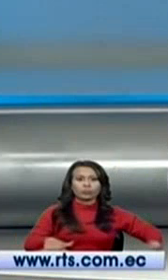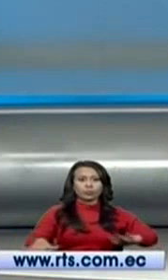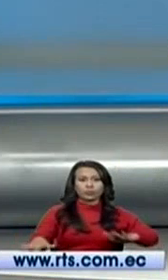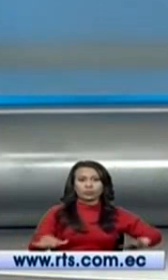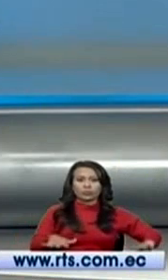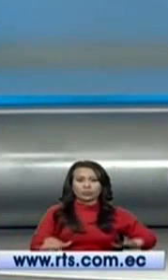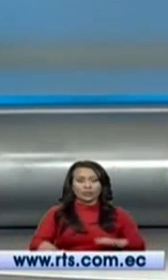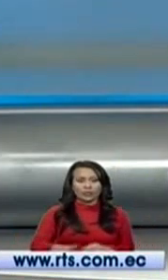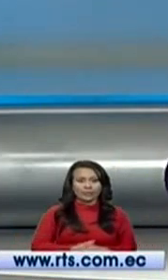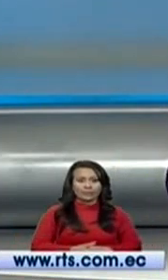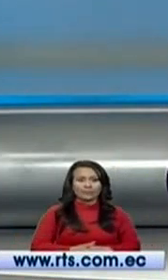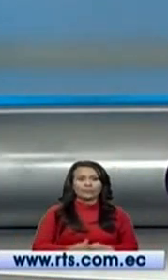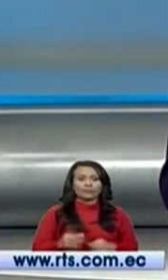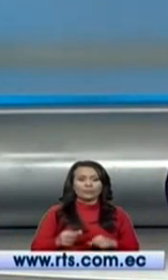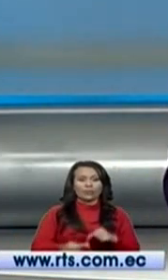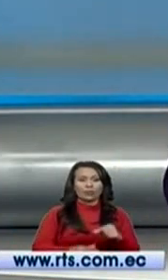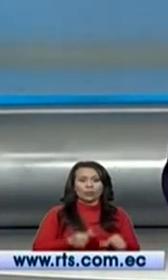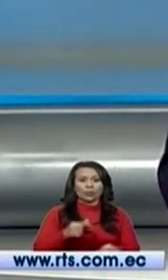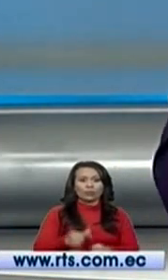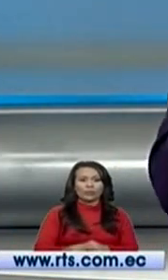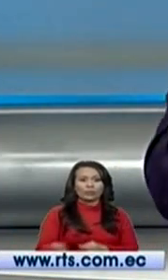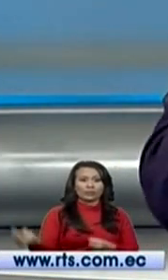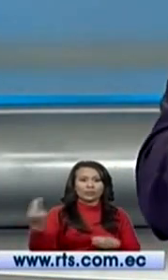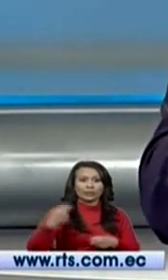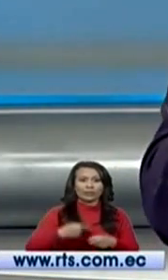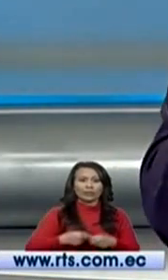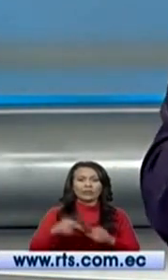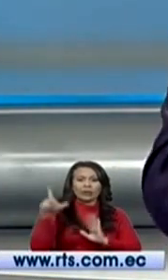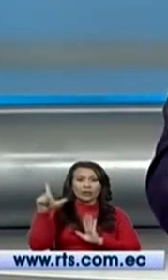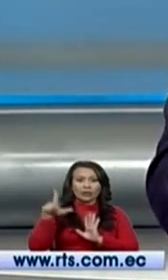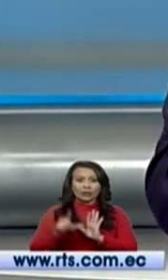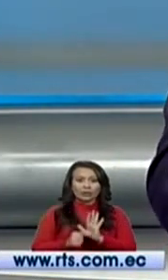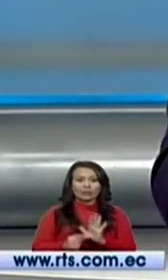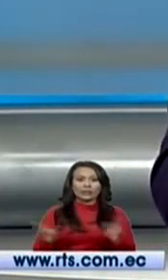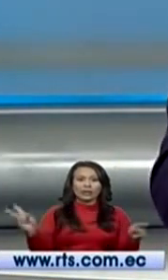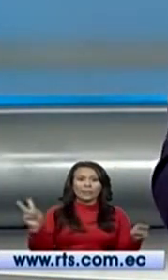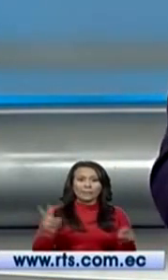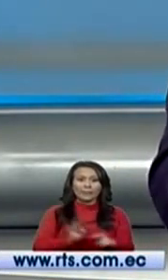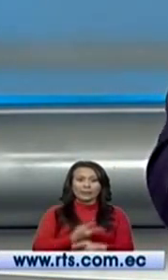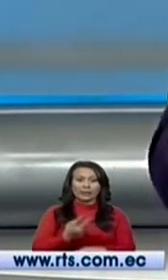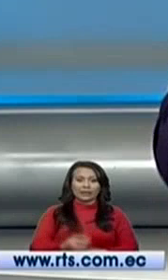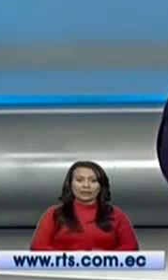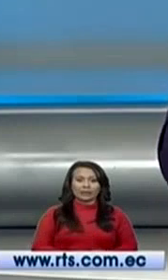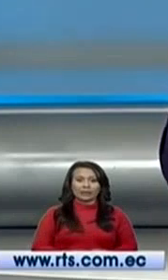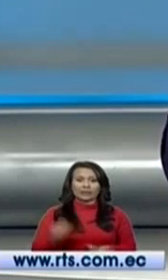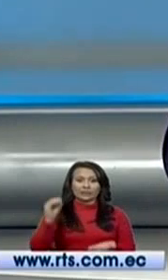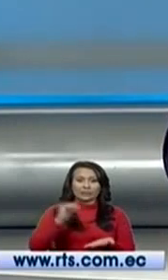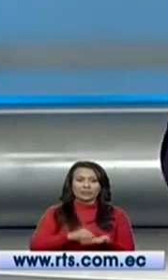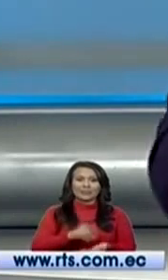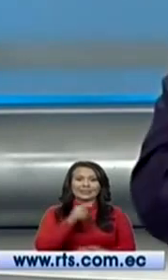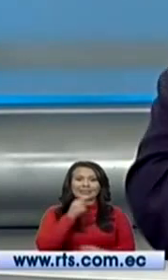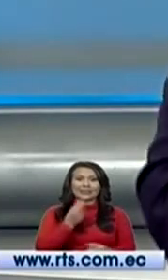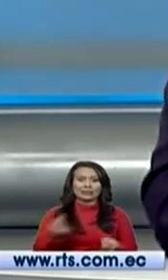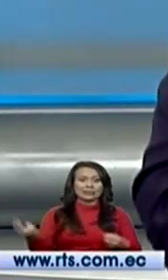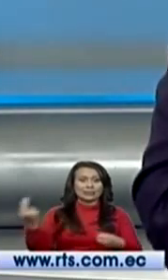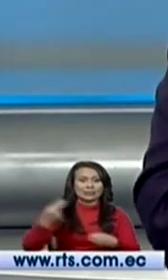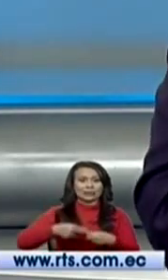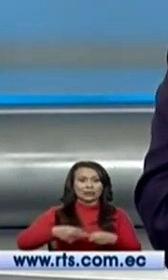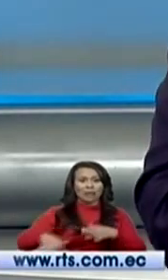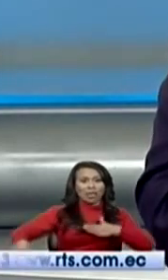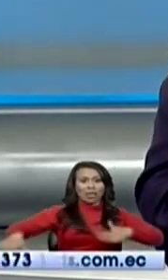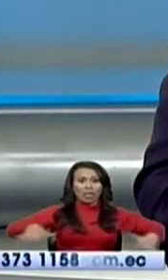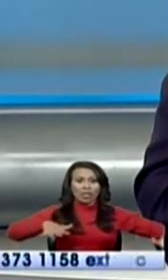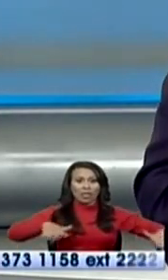y que paulatinamente se van presentando, se reducen los peligros que podrían haber de que se presente un terremoto.